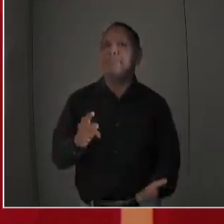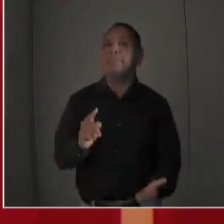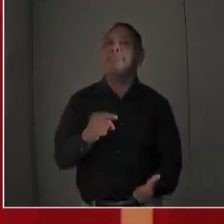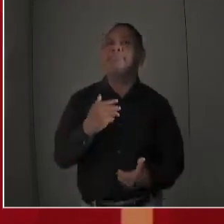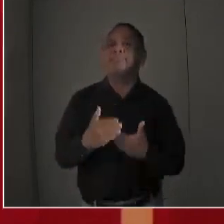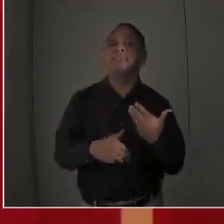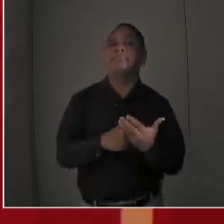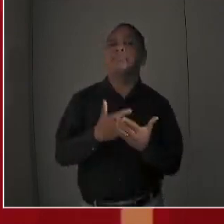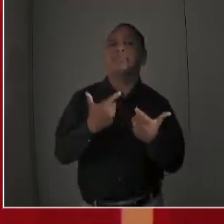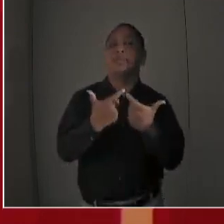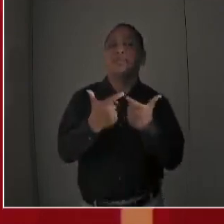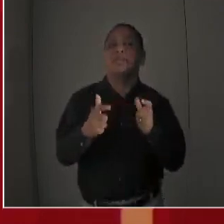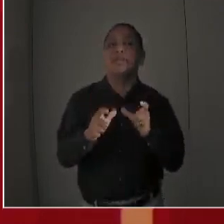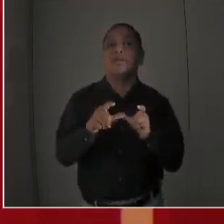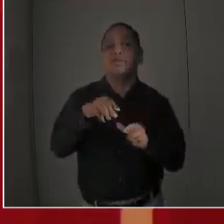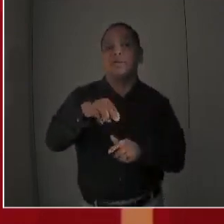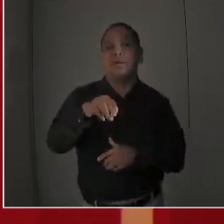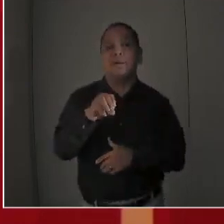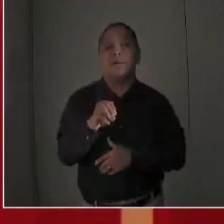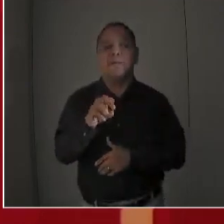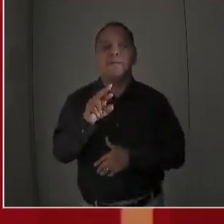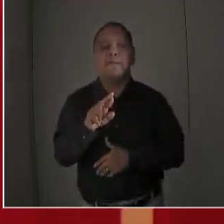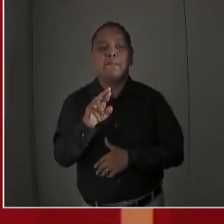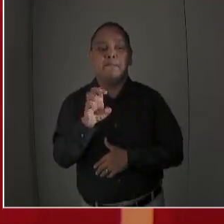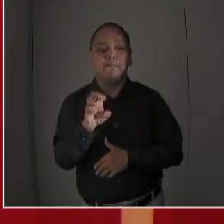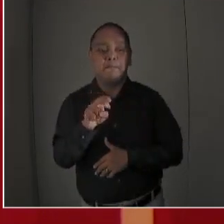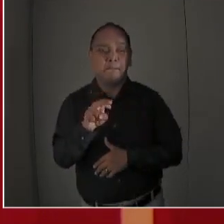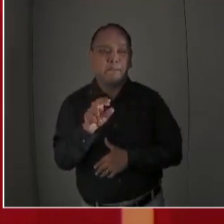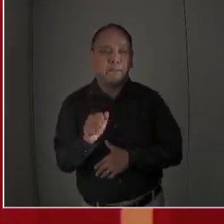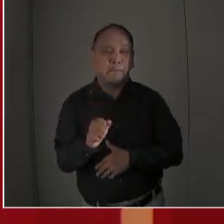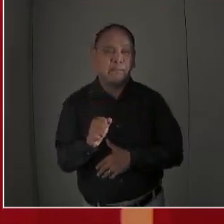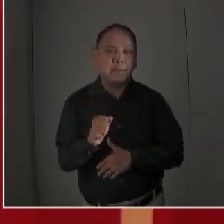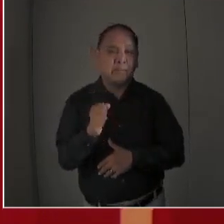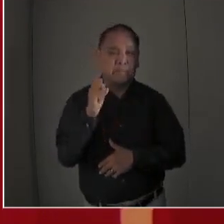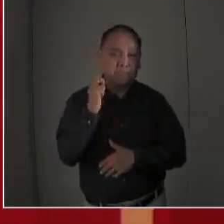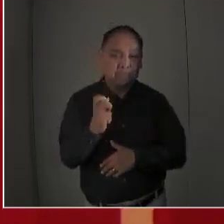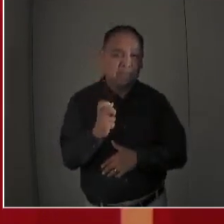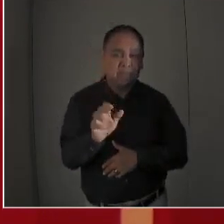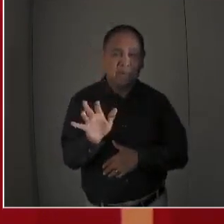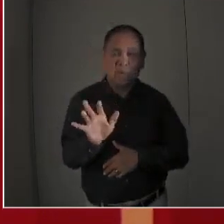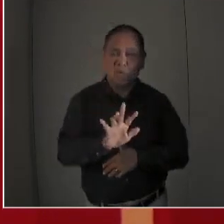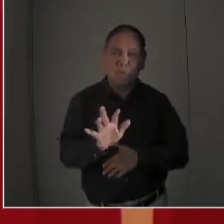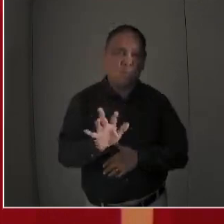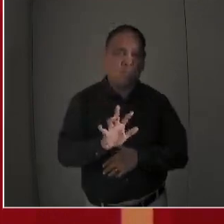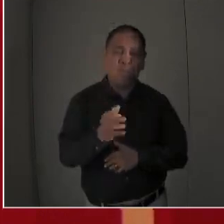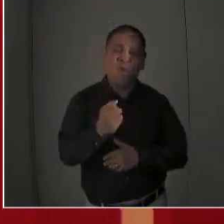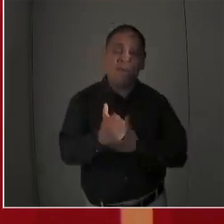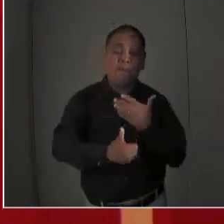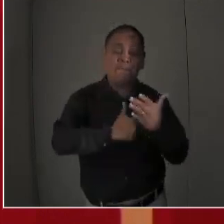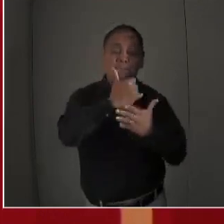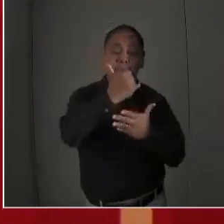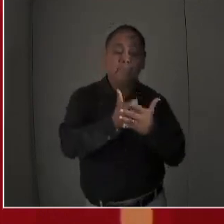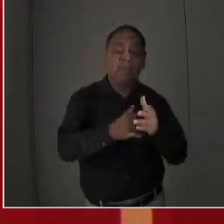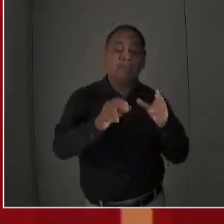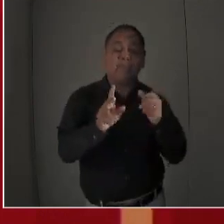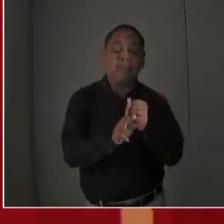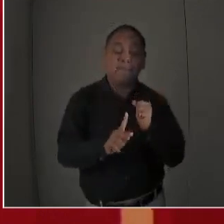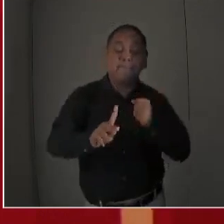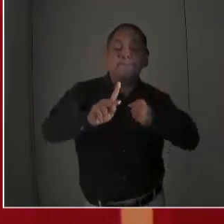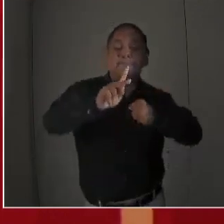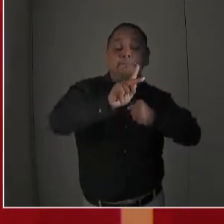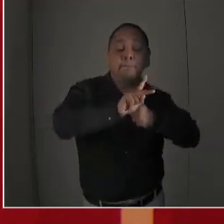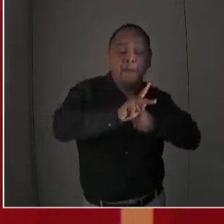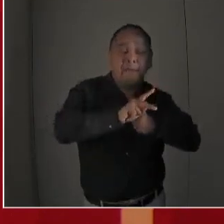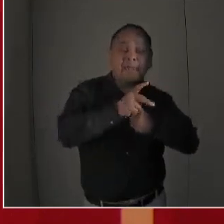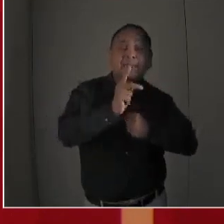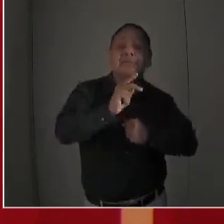de Morena no es un asunto nada más de siglas. Somos un proyecto de país, un proyecto de